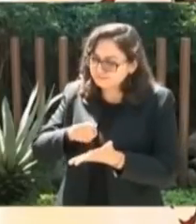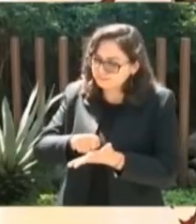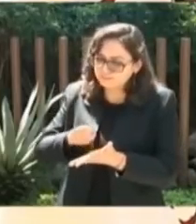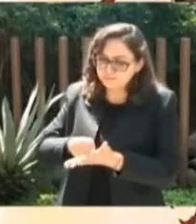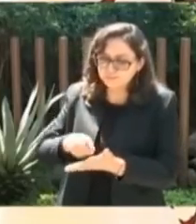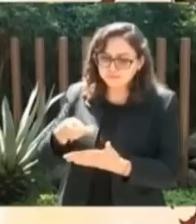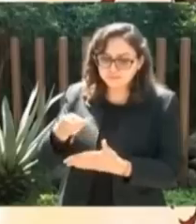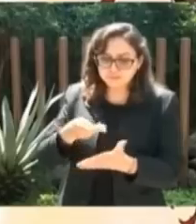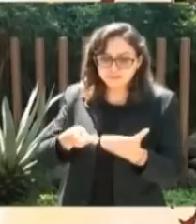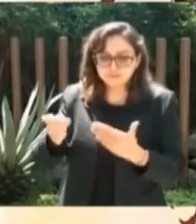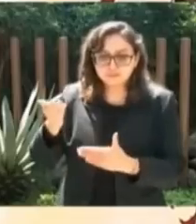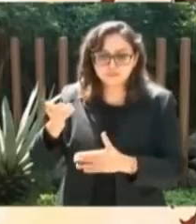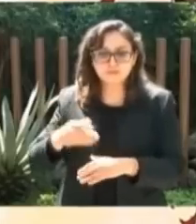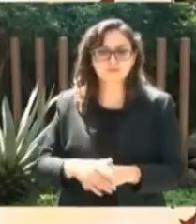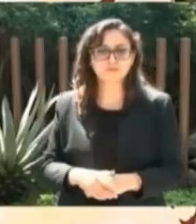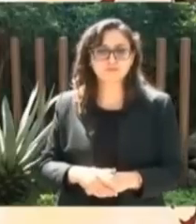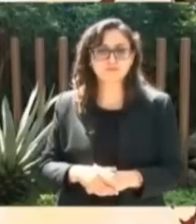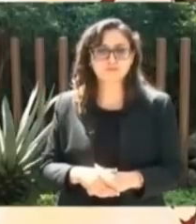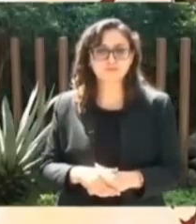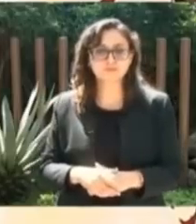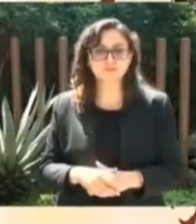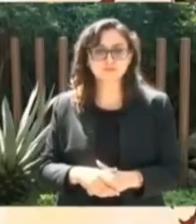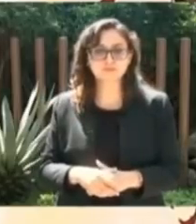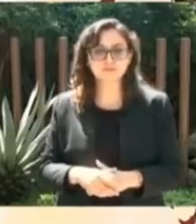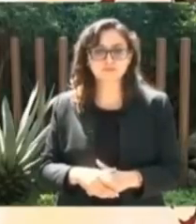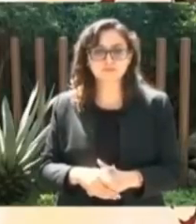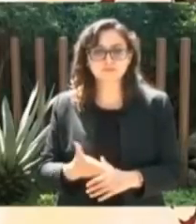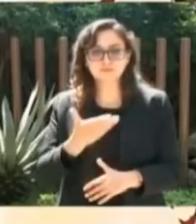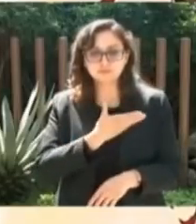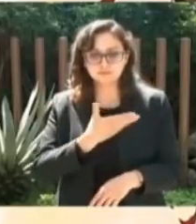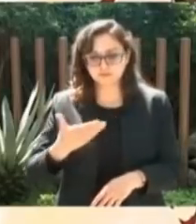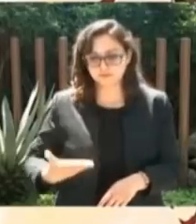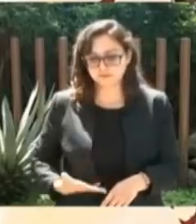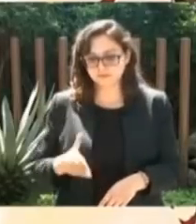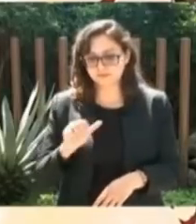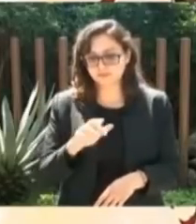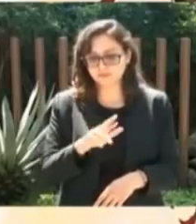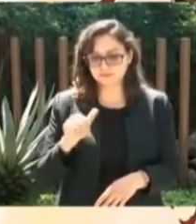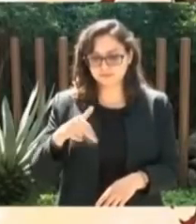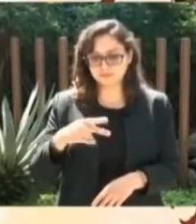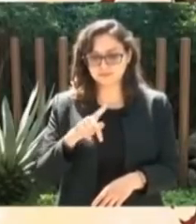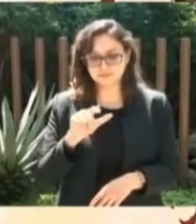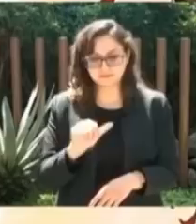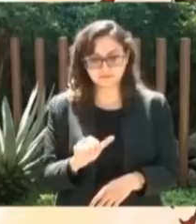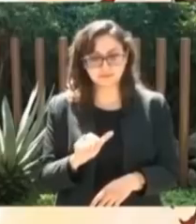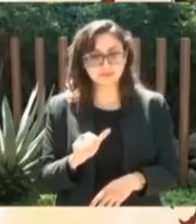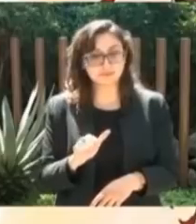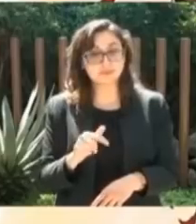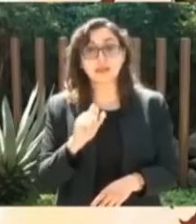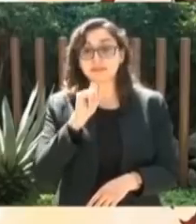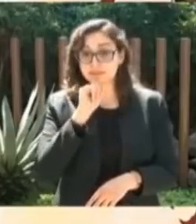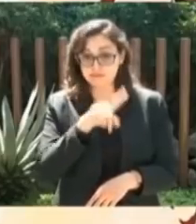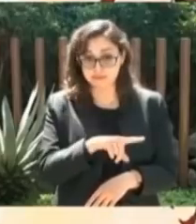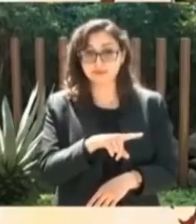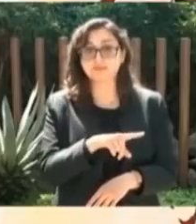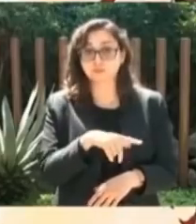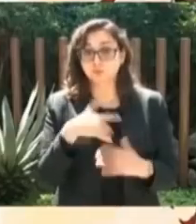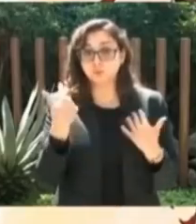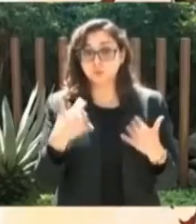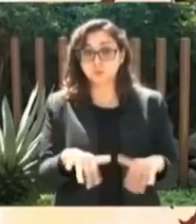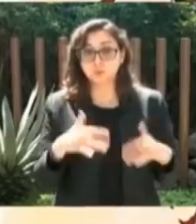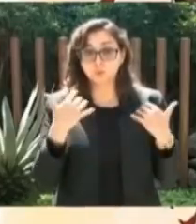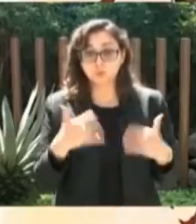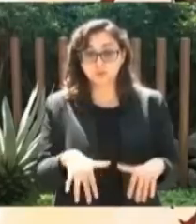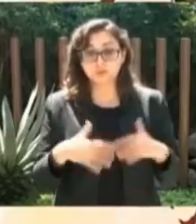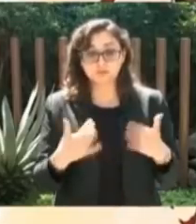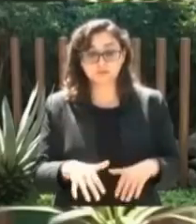estando ya el presidente Carranza, al que ha estudiado mucho, García Diego, que tiene cosas también